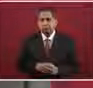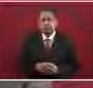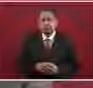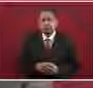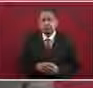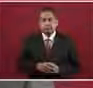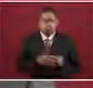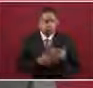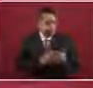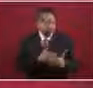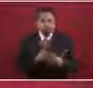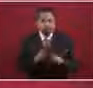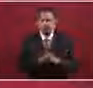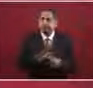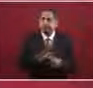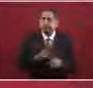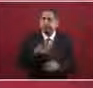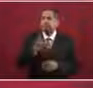evitando